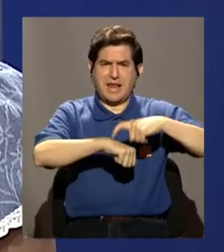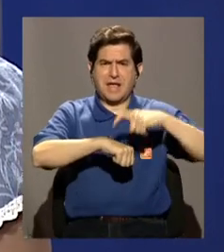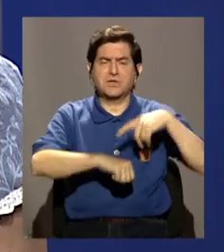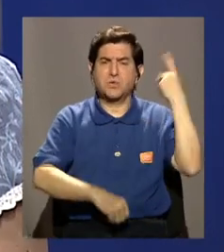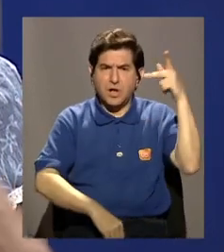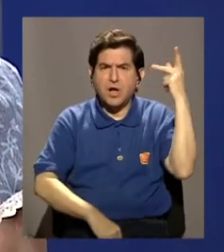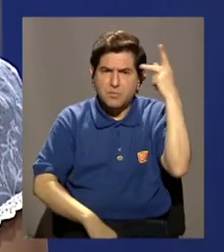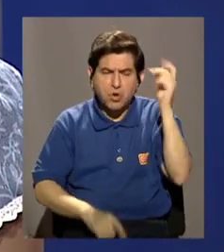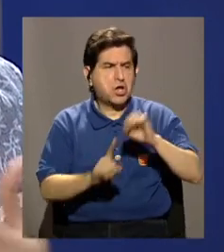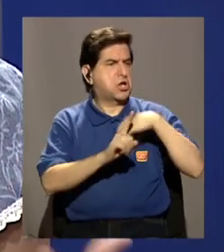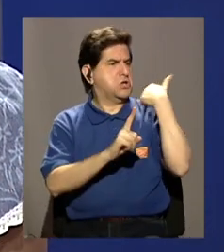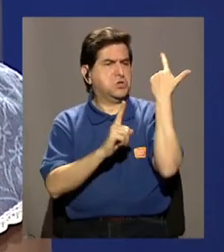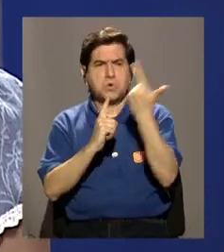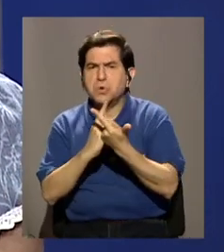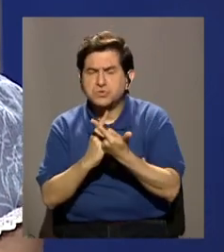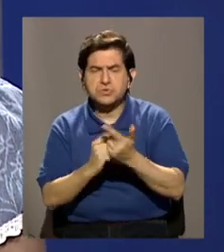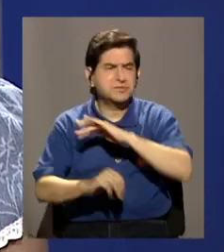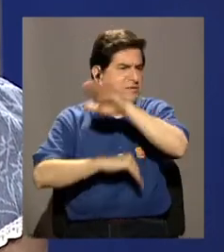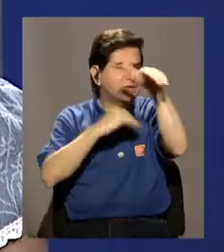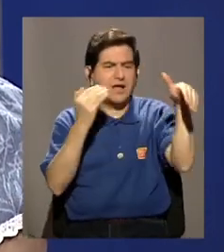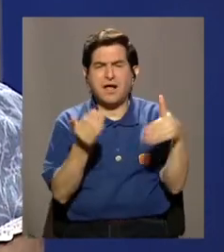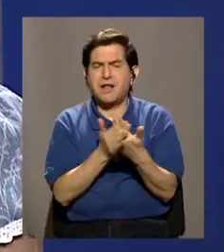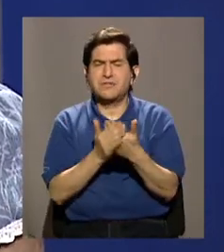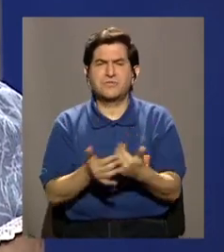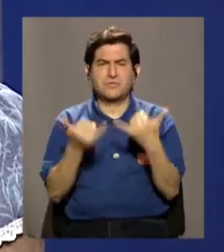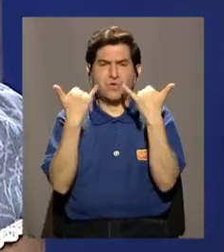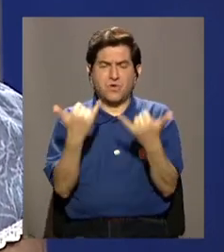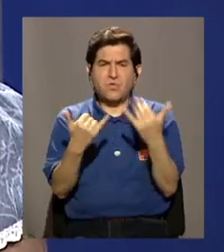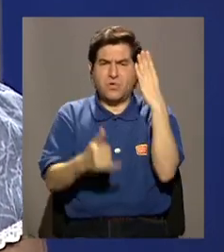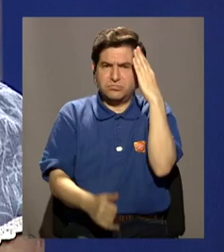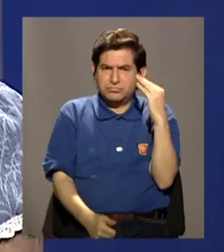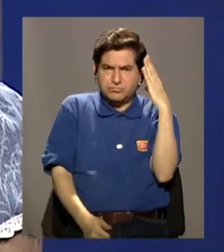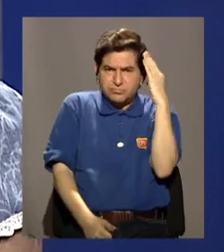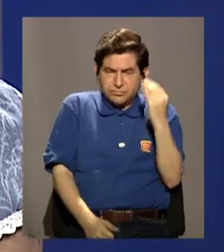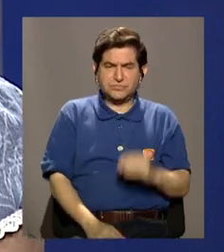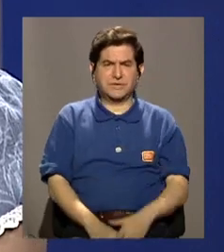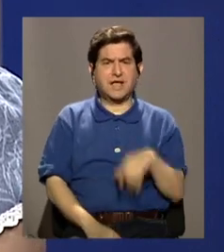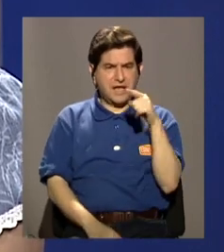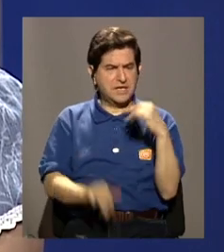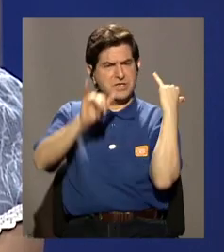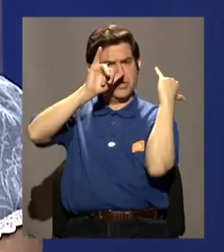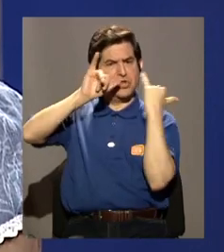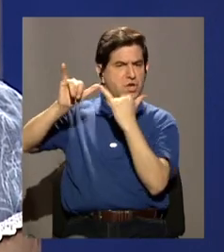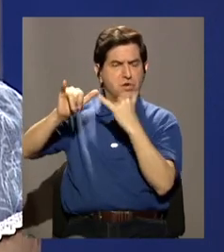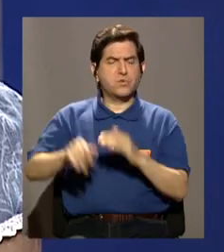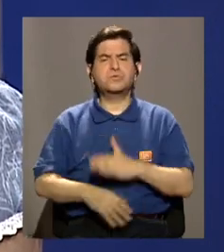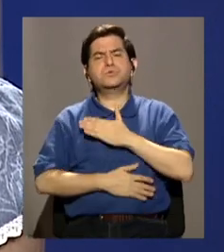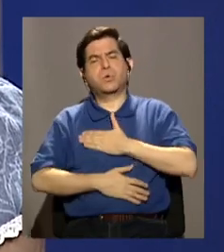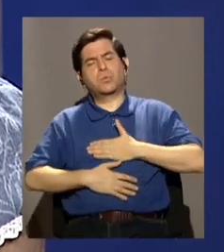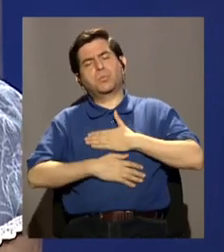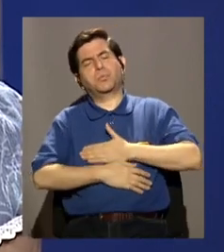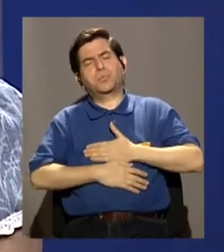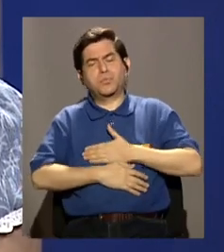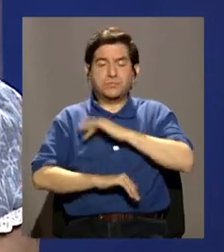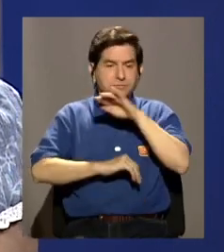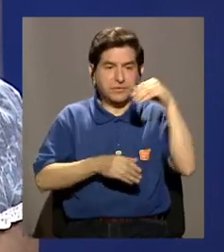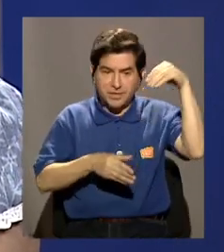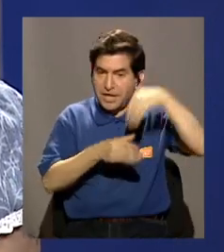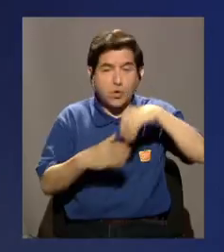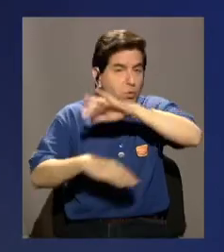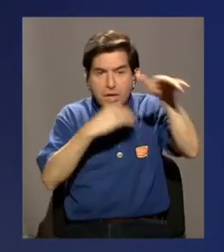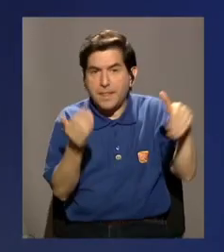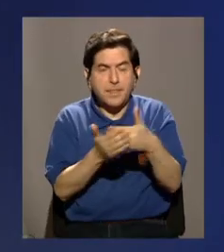de nuestro momento político social de todo lo que se está viviendo ahorita que denuncien y que diviertan y